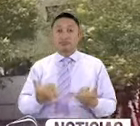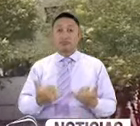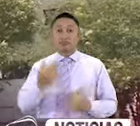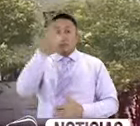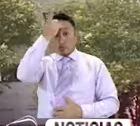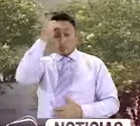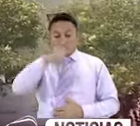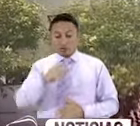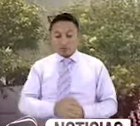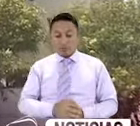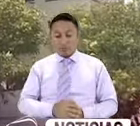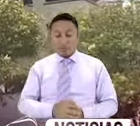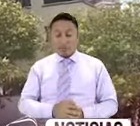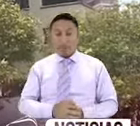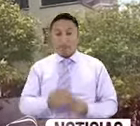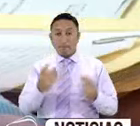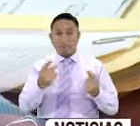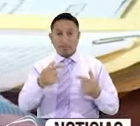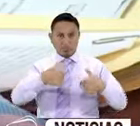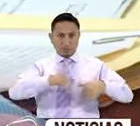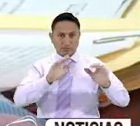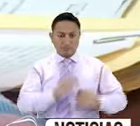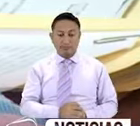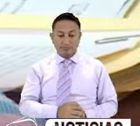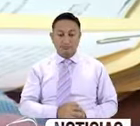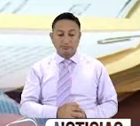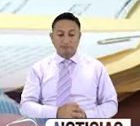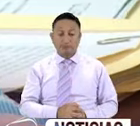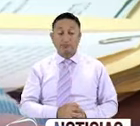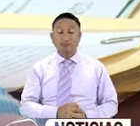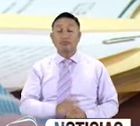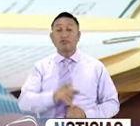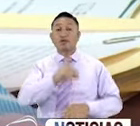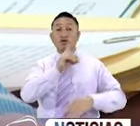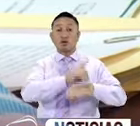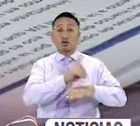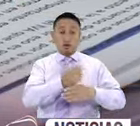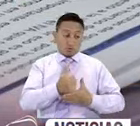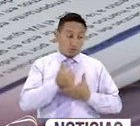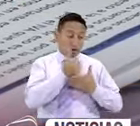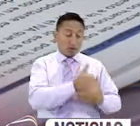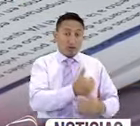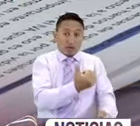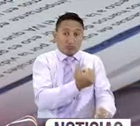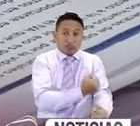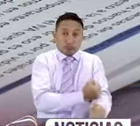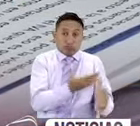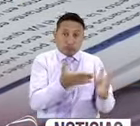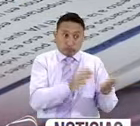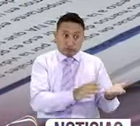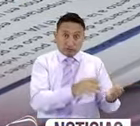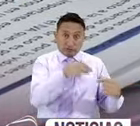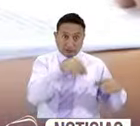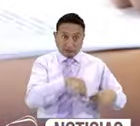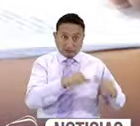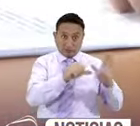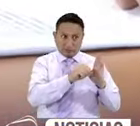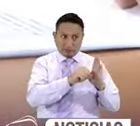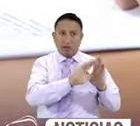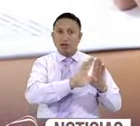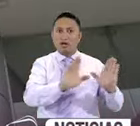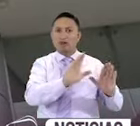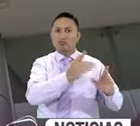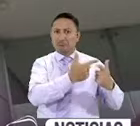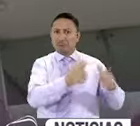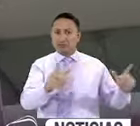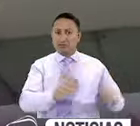efectos inmediatos, de modo que no se podrá sancionar a quien ejecute la conducta penal tipificada en el mencionado artículo. Pero